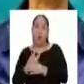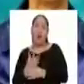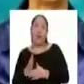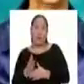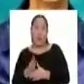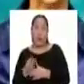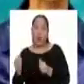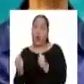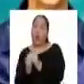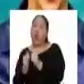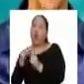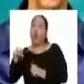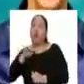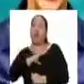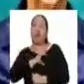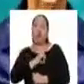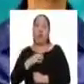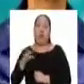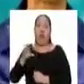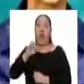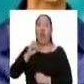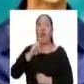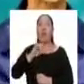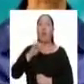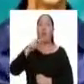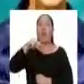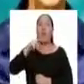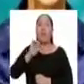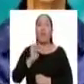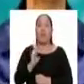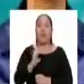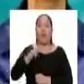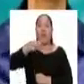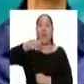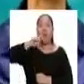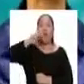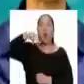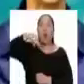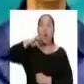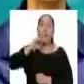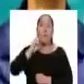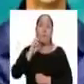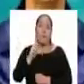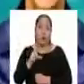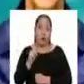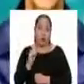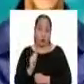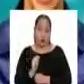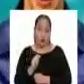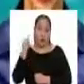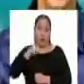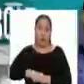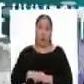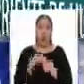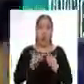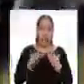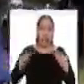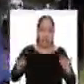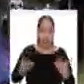la corriente peruana o de Humboldt, que es una de las regiones marinas en recursos hidrobiológicos más ricas del